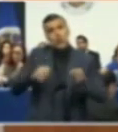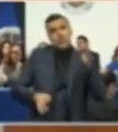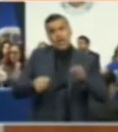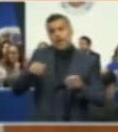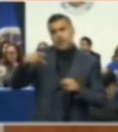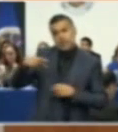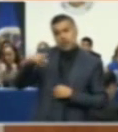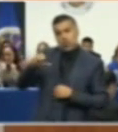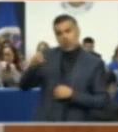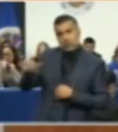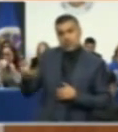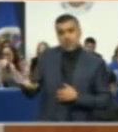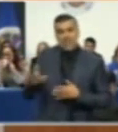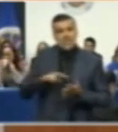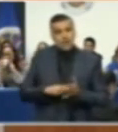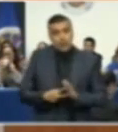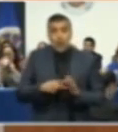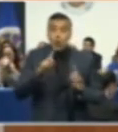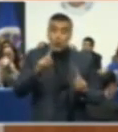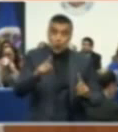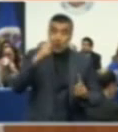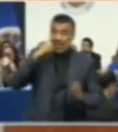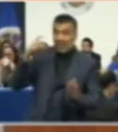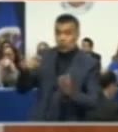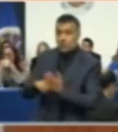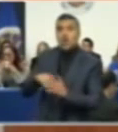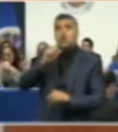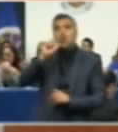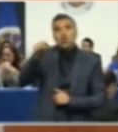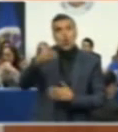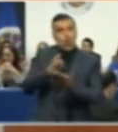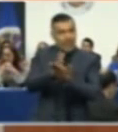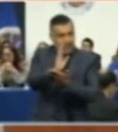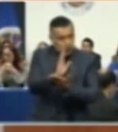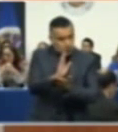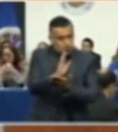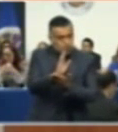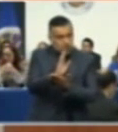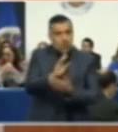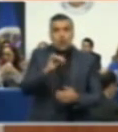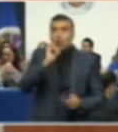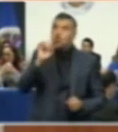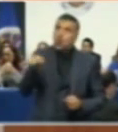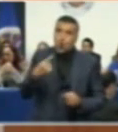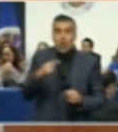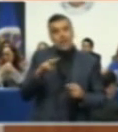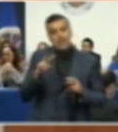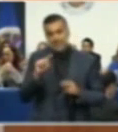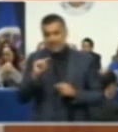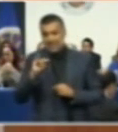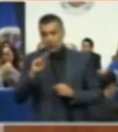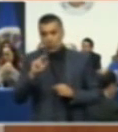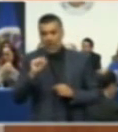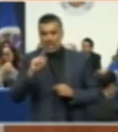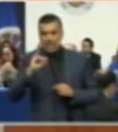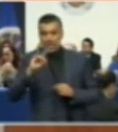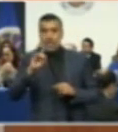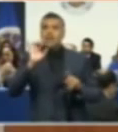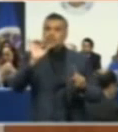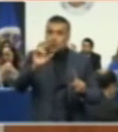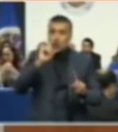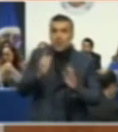discapacidad? De lo que estamos hablando es de reconocer no solo derechos, es decir, no solo la titularidad, sino también